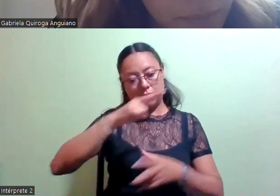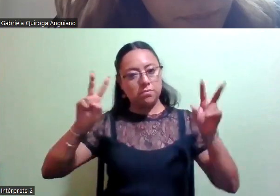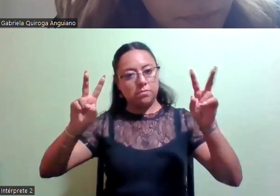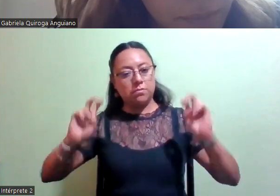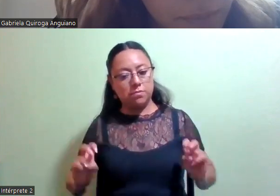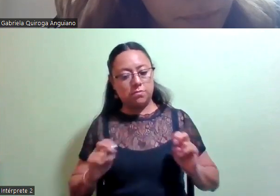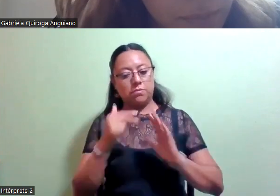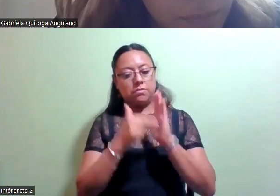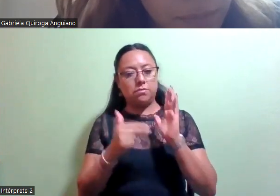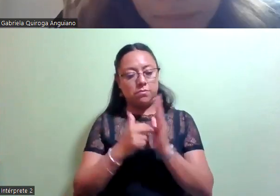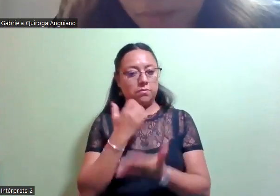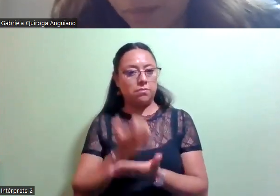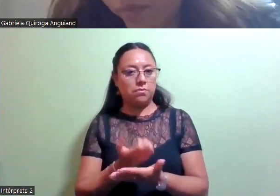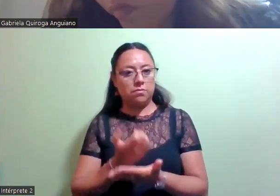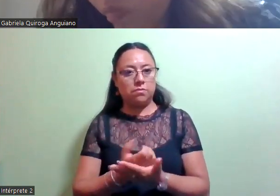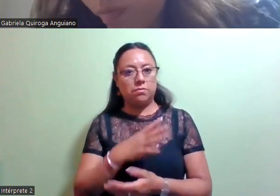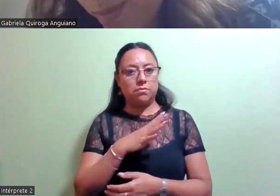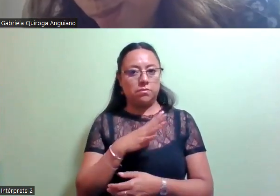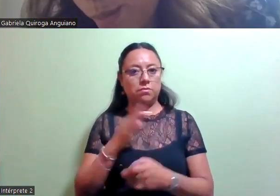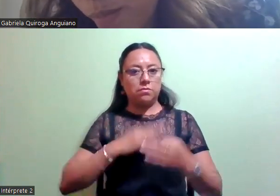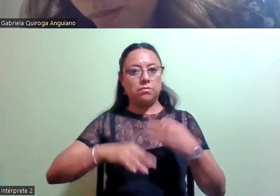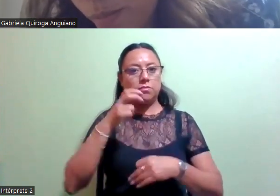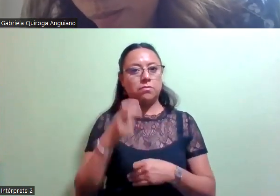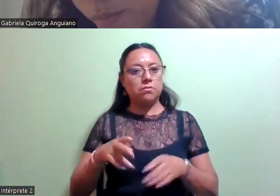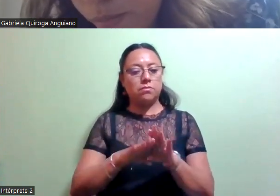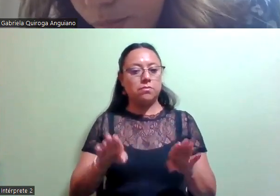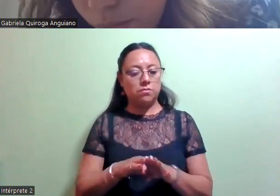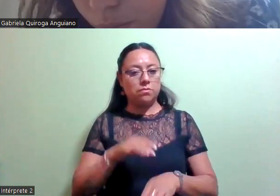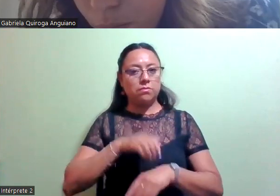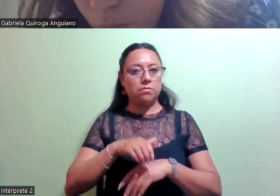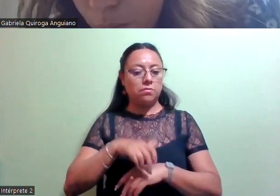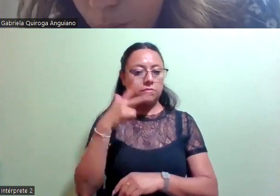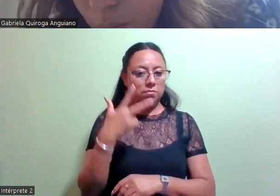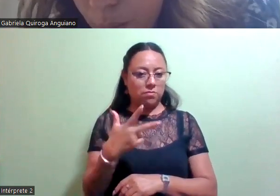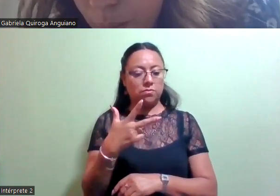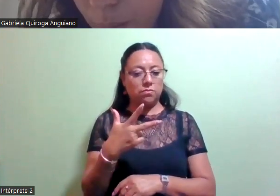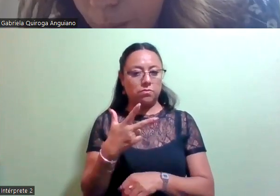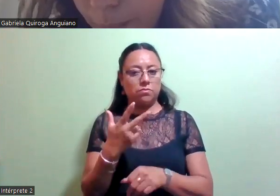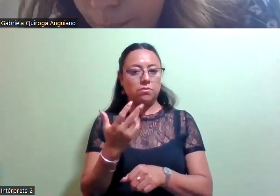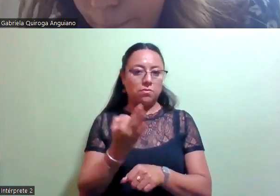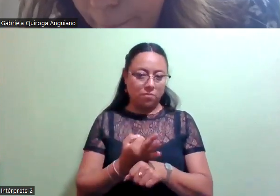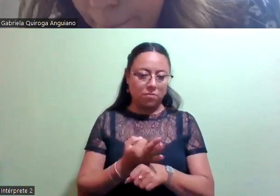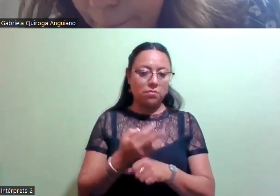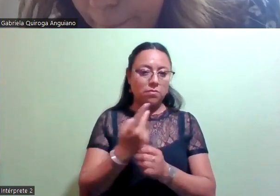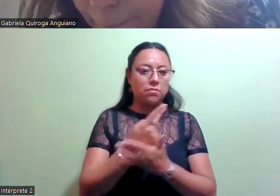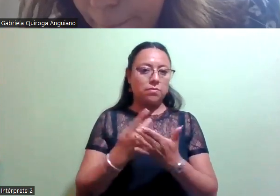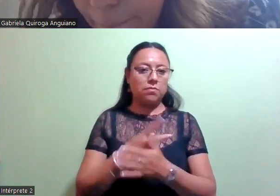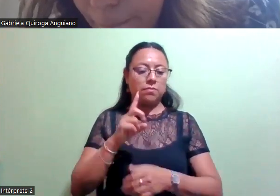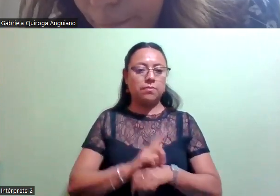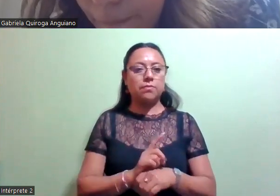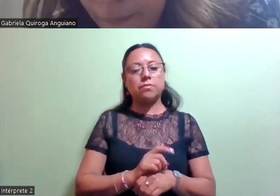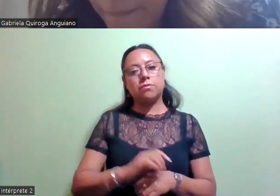de instrumentos económicos, el cual corresponde al numeral número 8 que estamos del orden del día. En la opinión de